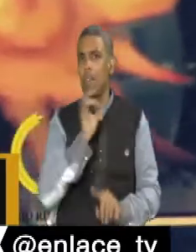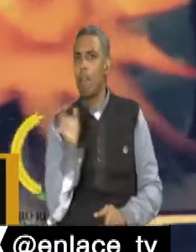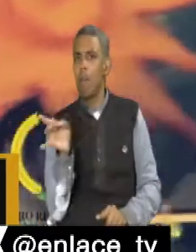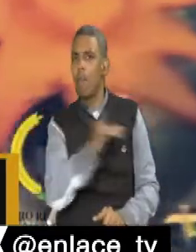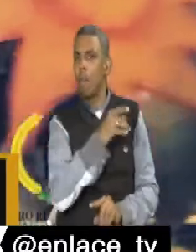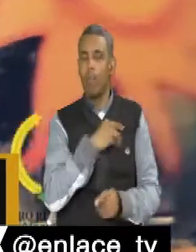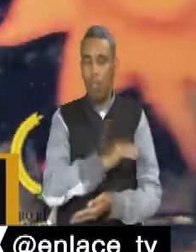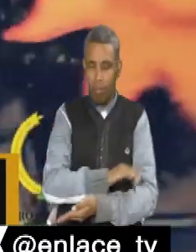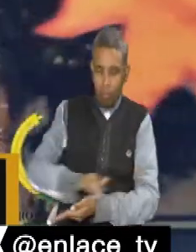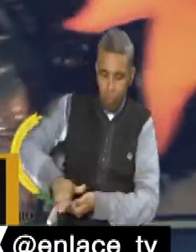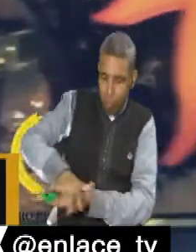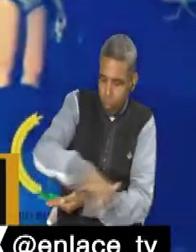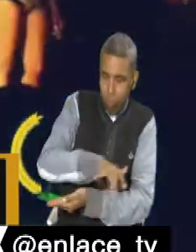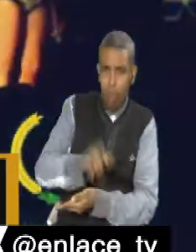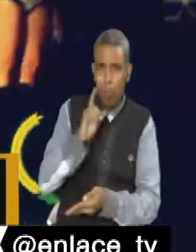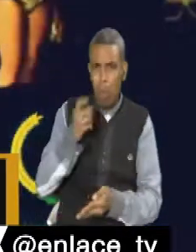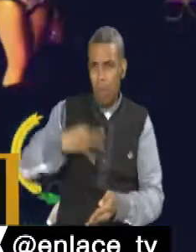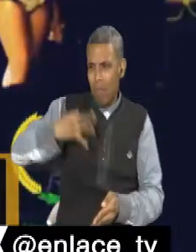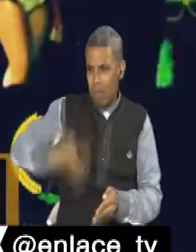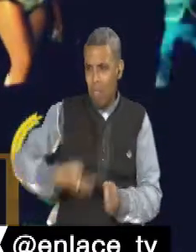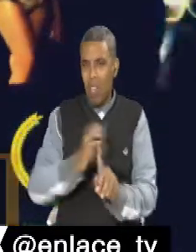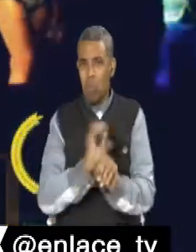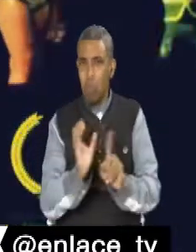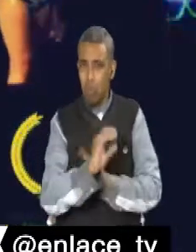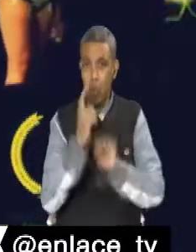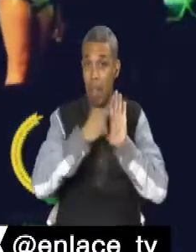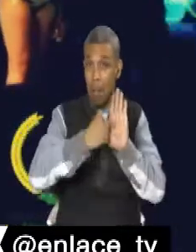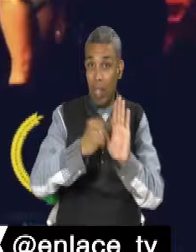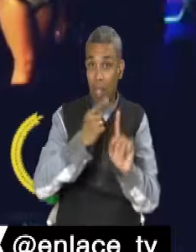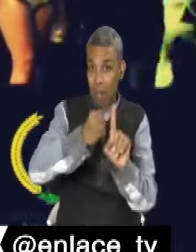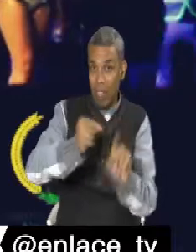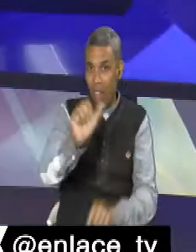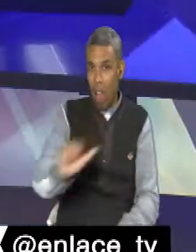es la programación artística prevista para agosto próximo, mes de la feria.